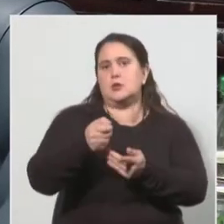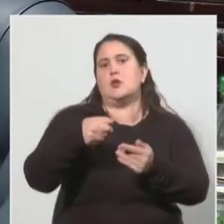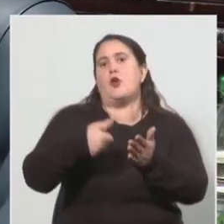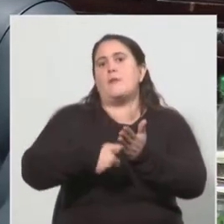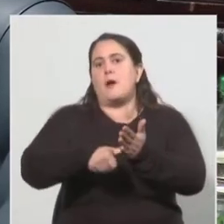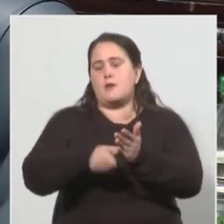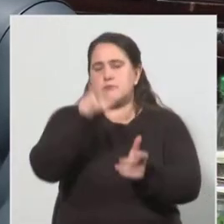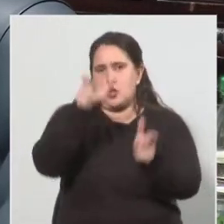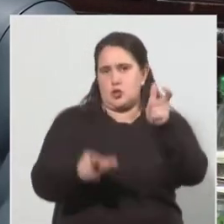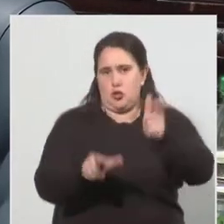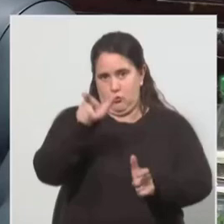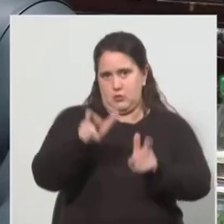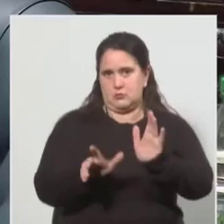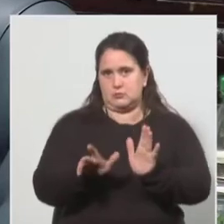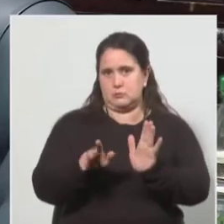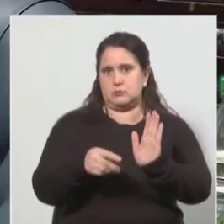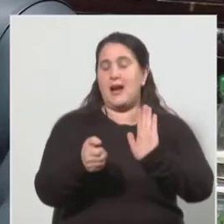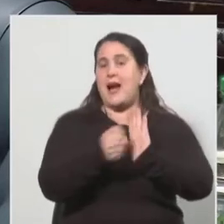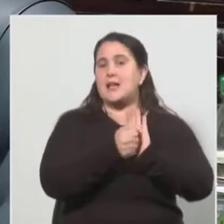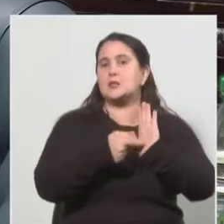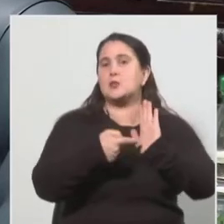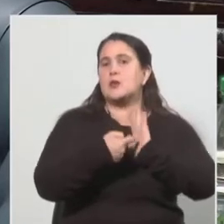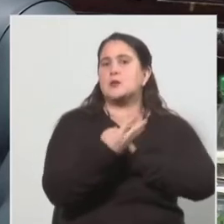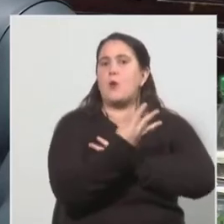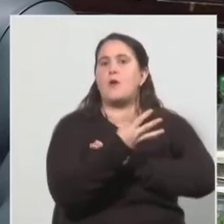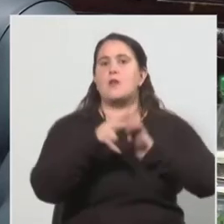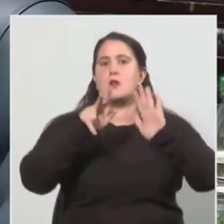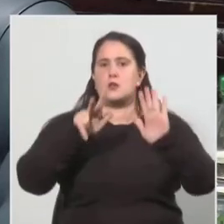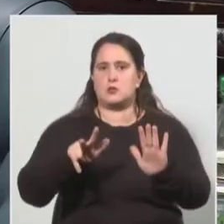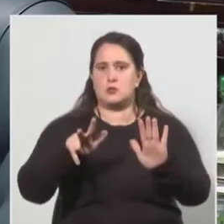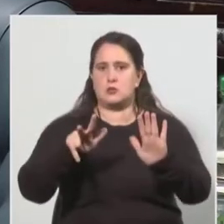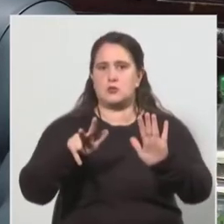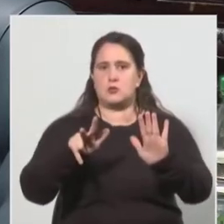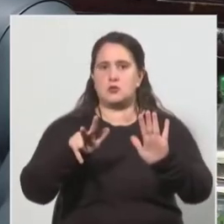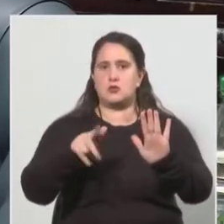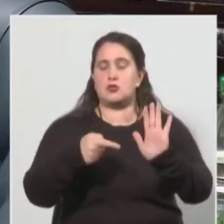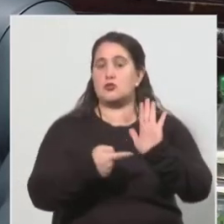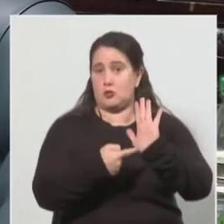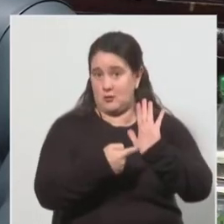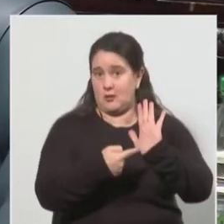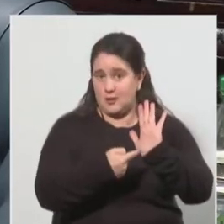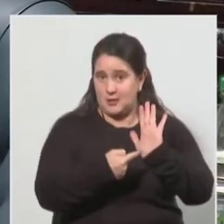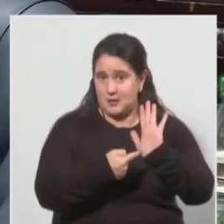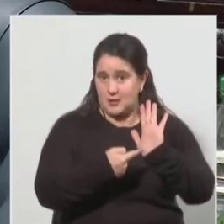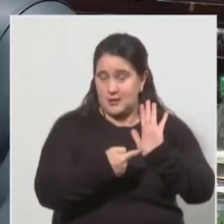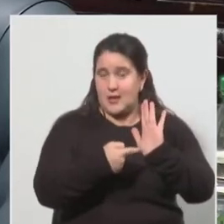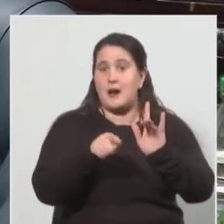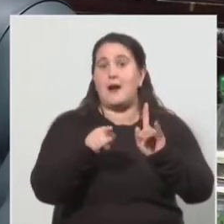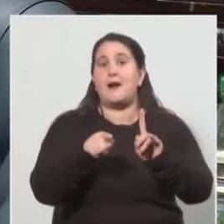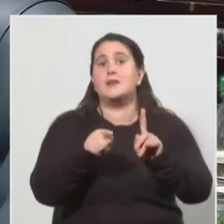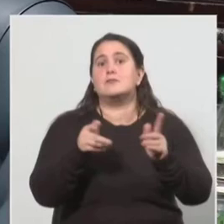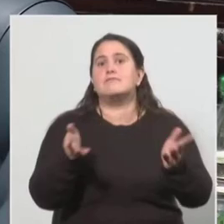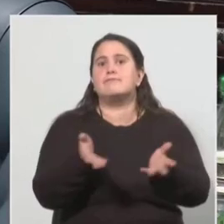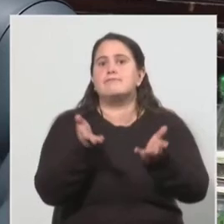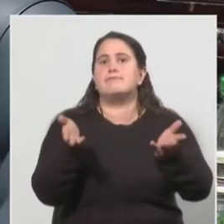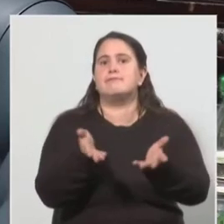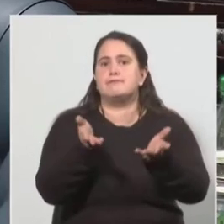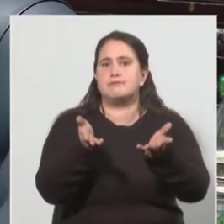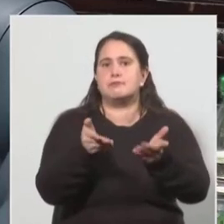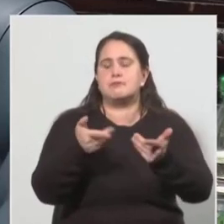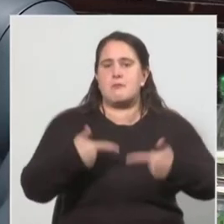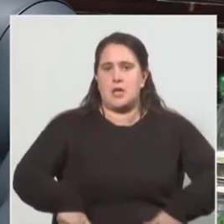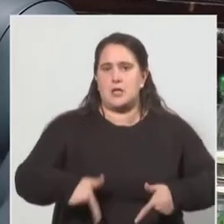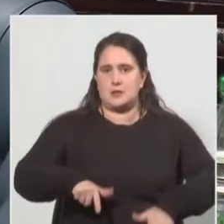personas físicas. Este artículo 48 otorgaba, instaba a